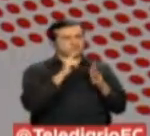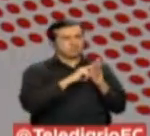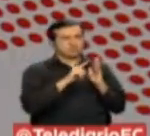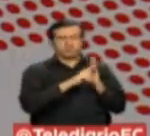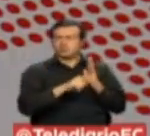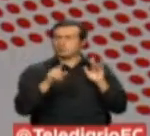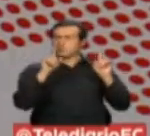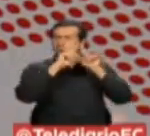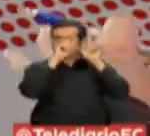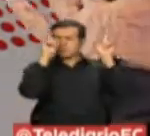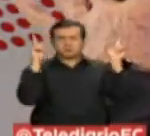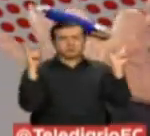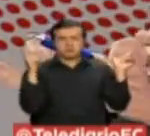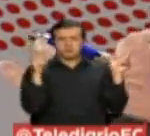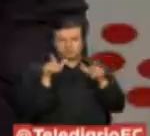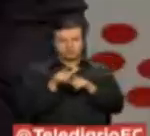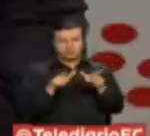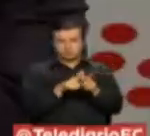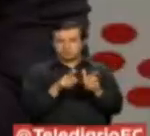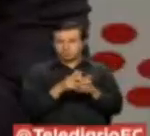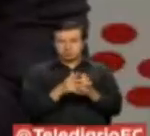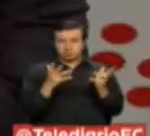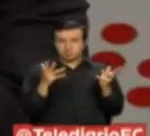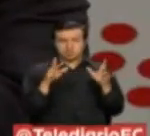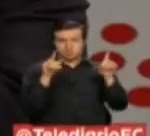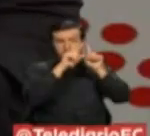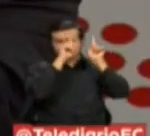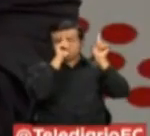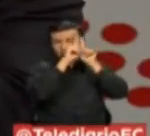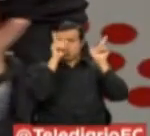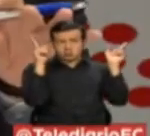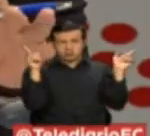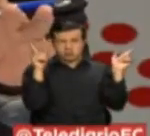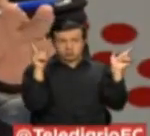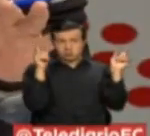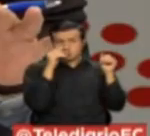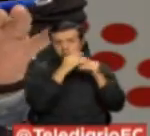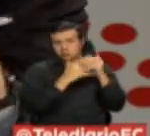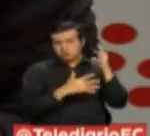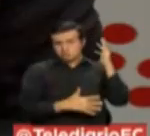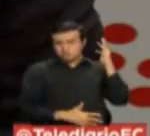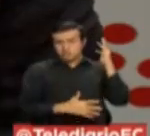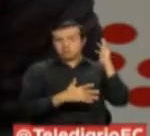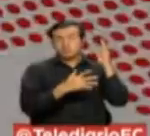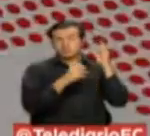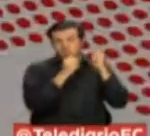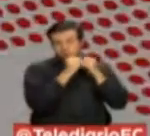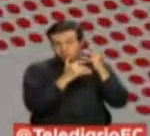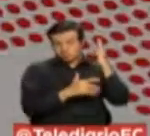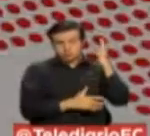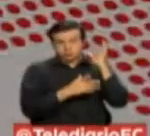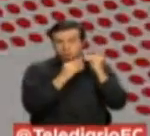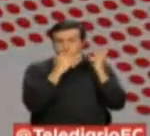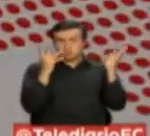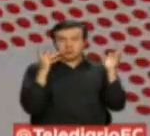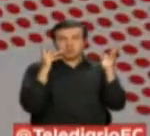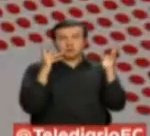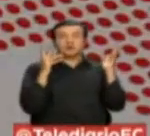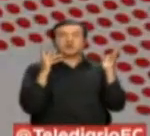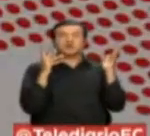compañía, y que no tiene un domicilio. Es decir, empresas cuya actividad se dispersa en algunas líneas. En algunas líneas. Ahora, la